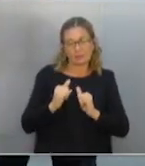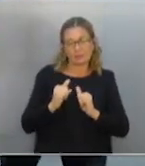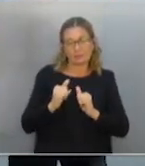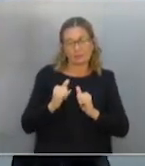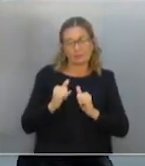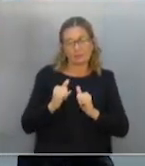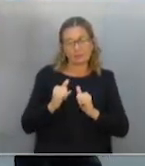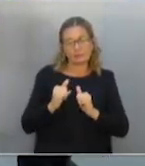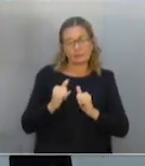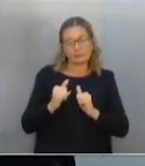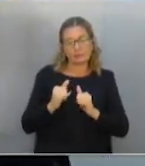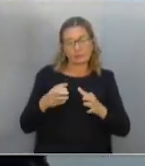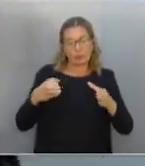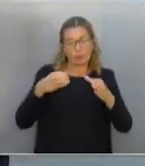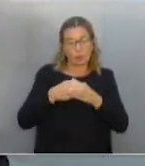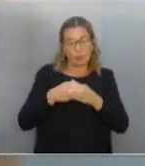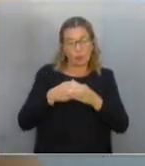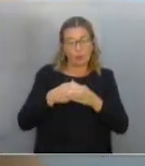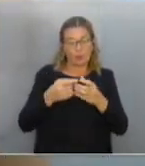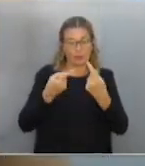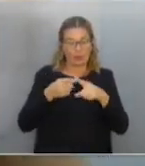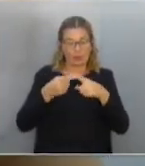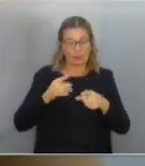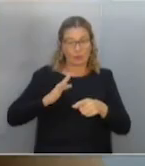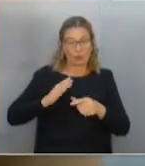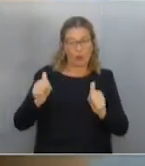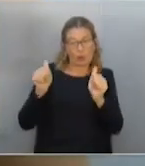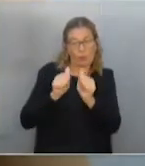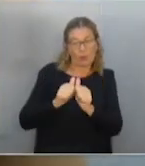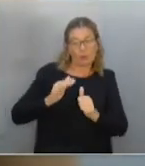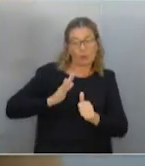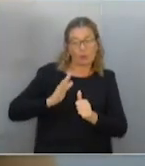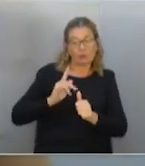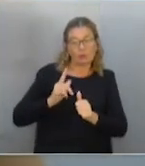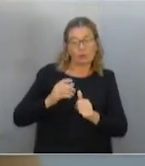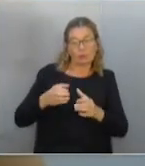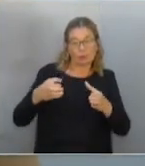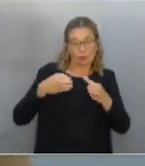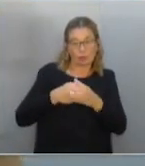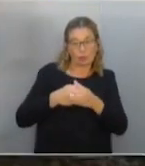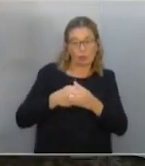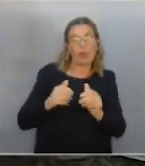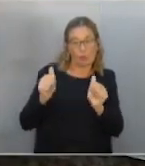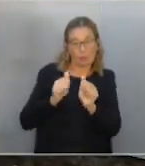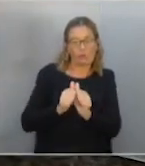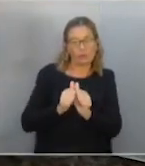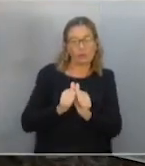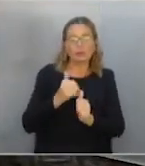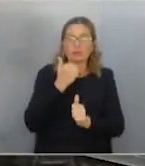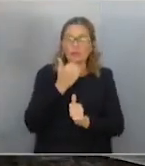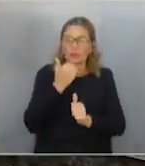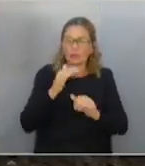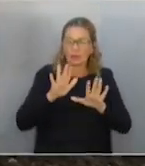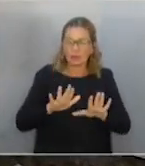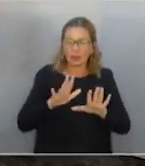con las feministas diversas. Y bueno, nada, y vengo con ella y la acompaño. Si bien no estoy en el grupo, la acompaño. No sabía que paraban